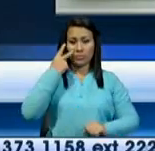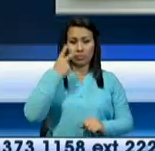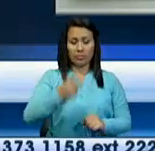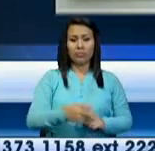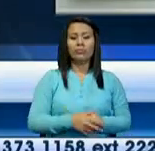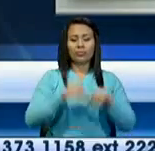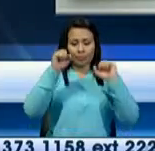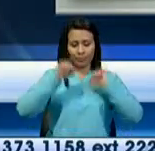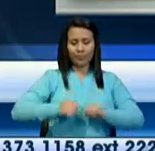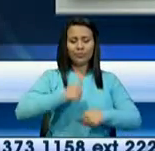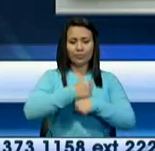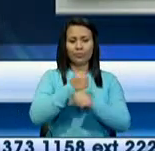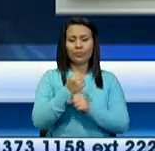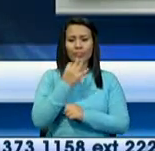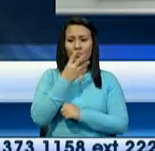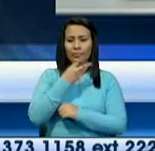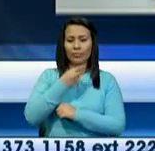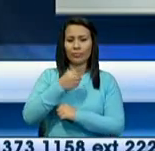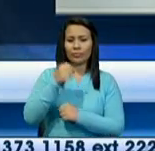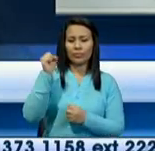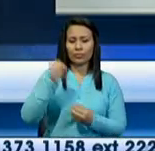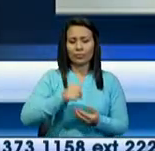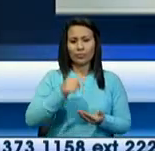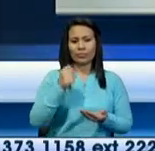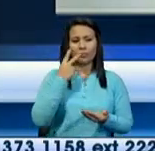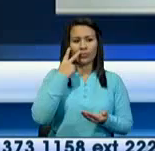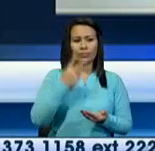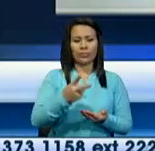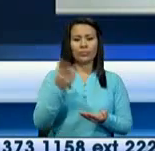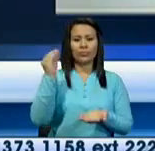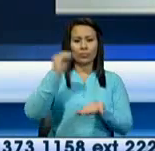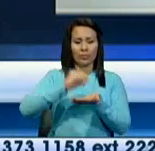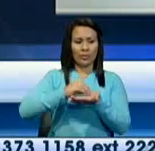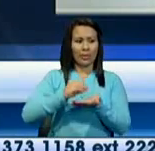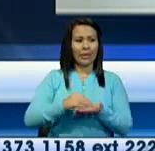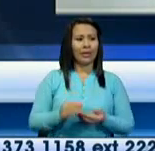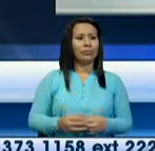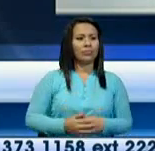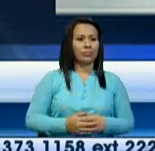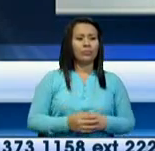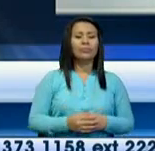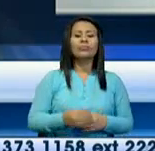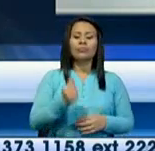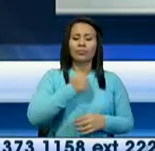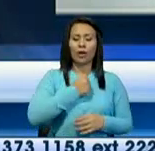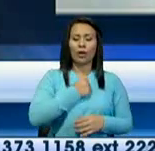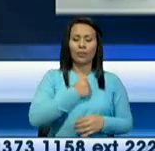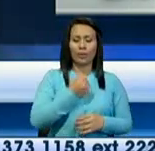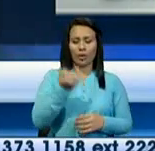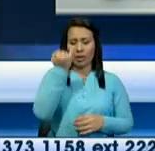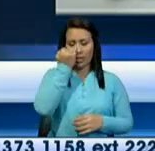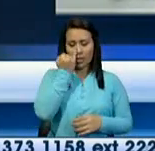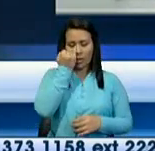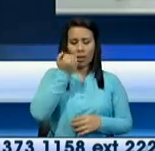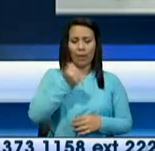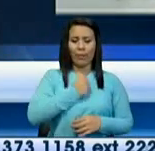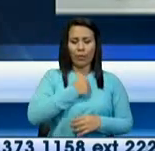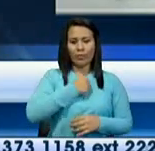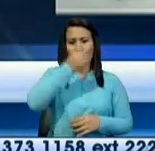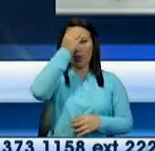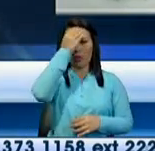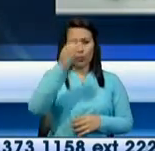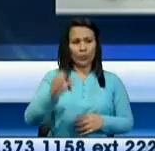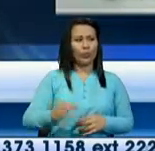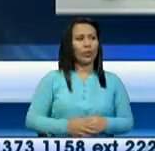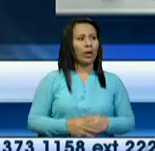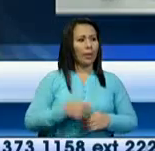esta hermosa tradición del Día de los Difuntos, tradición andina autóctona nuestra, compartiendo